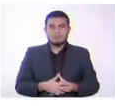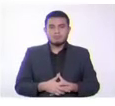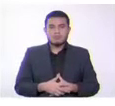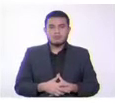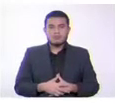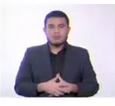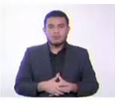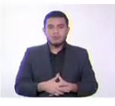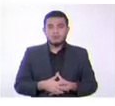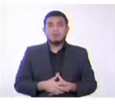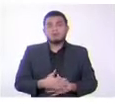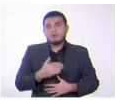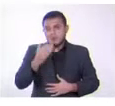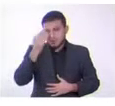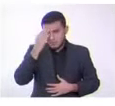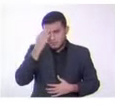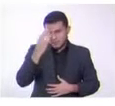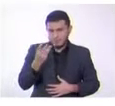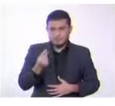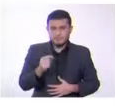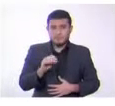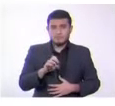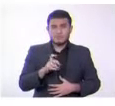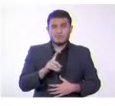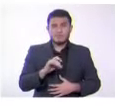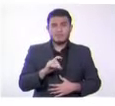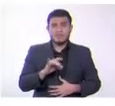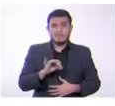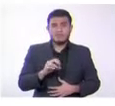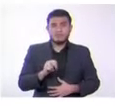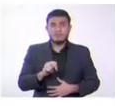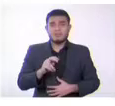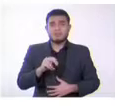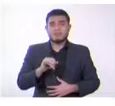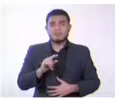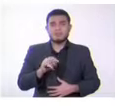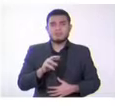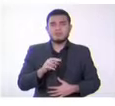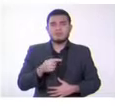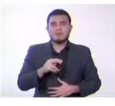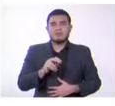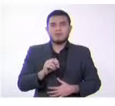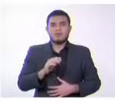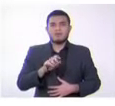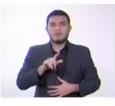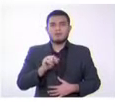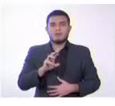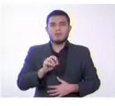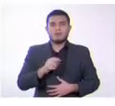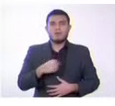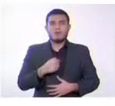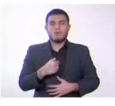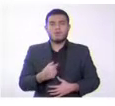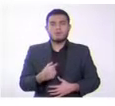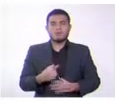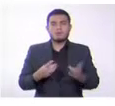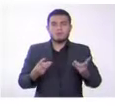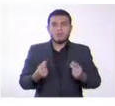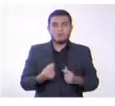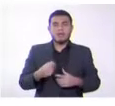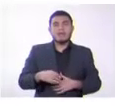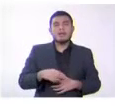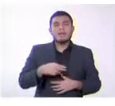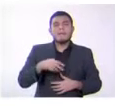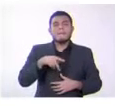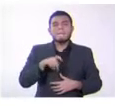Determinar el número de oxidación del nitrógeno y cloro cuando están formando el perclorato